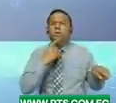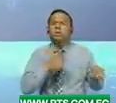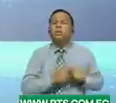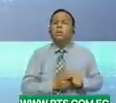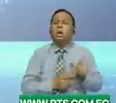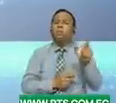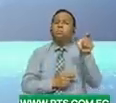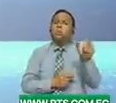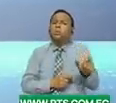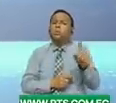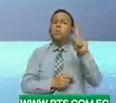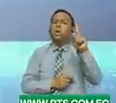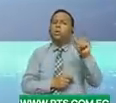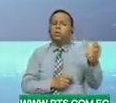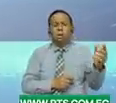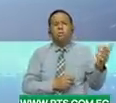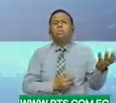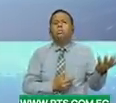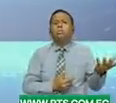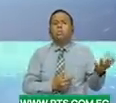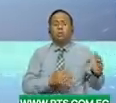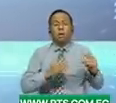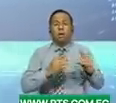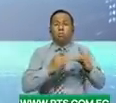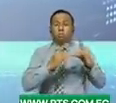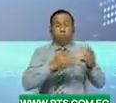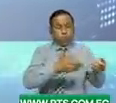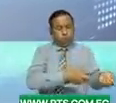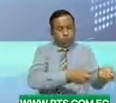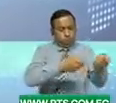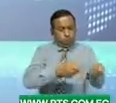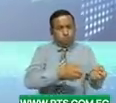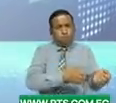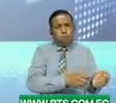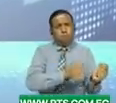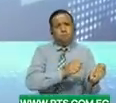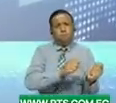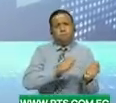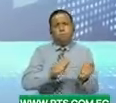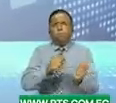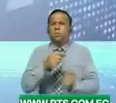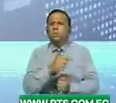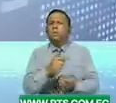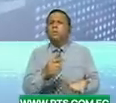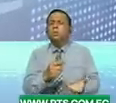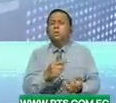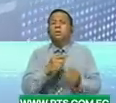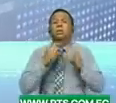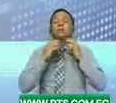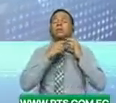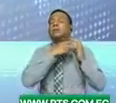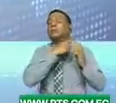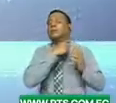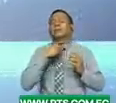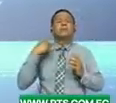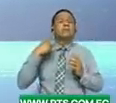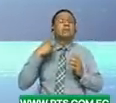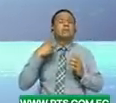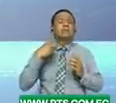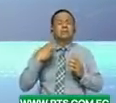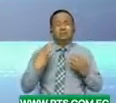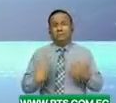lo retiran en una camilla, paramédicos, el cuerpo de bomberos con un corte en el cuello, una herida en el cuello que